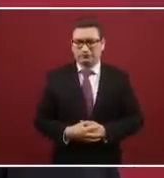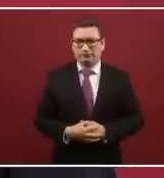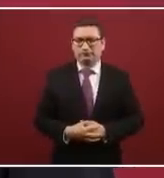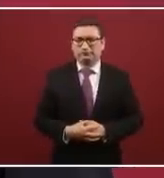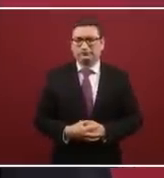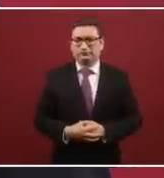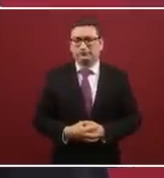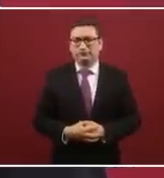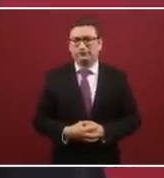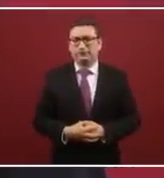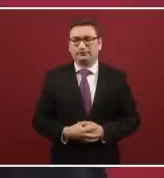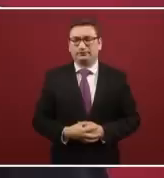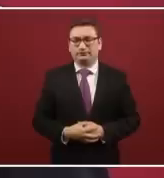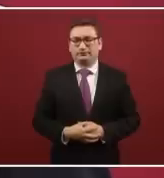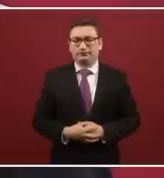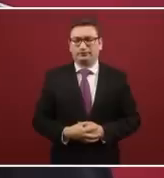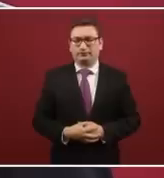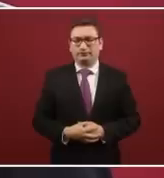se entregaron